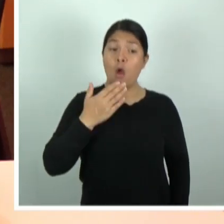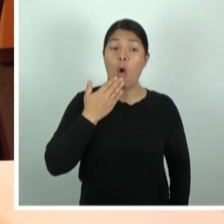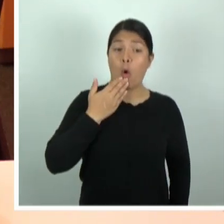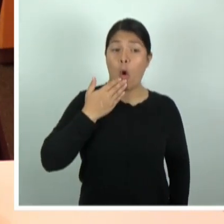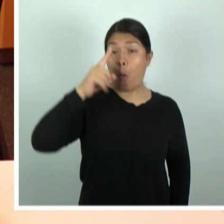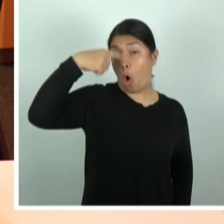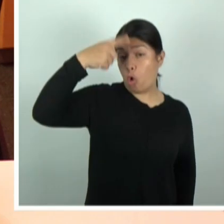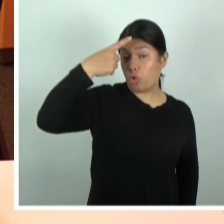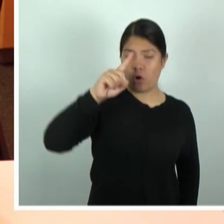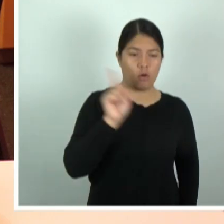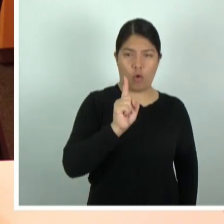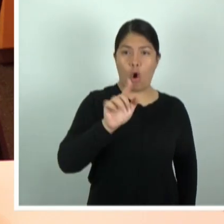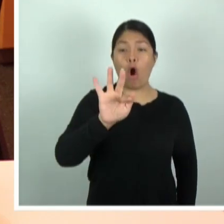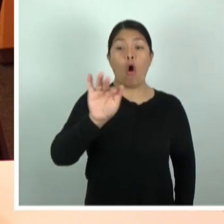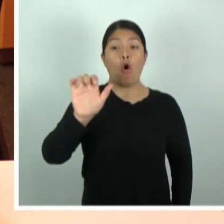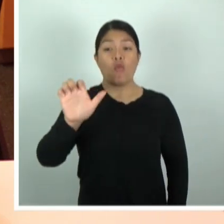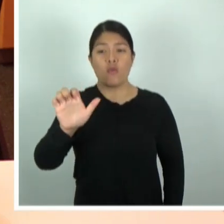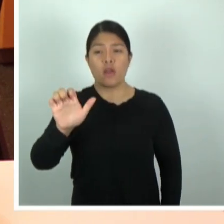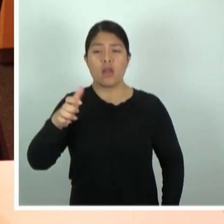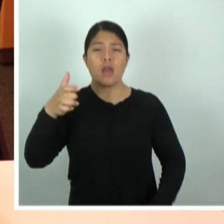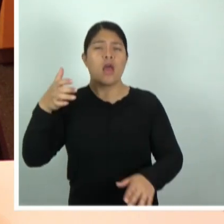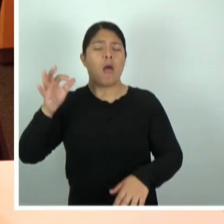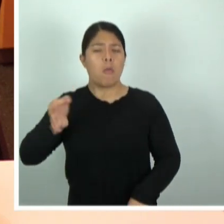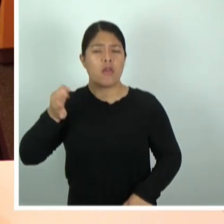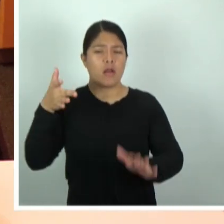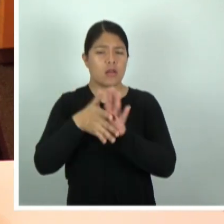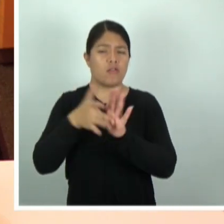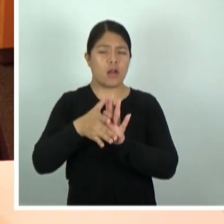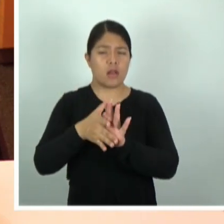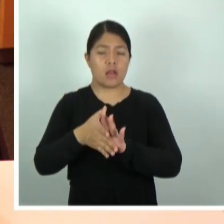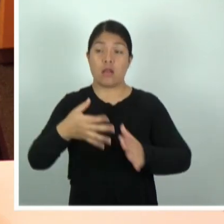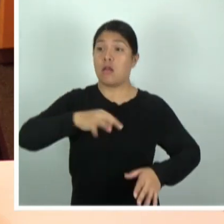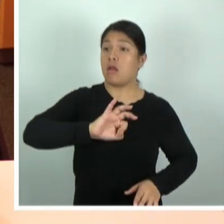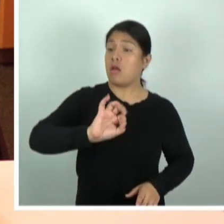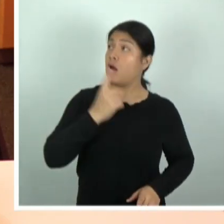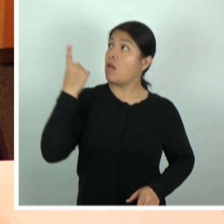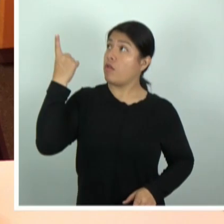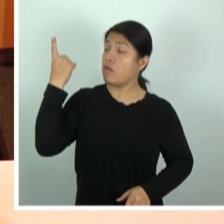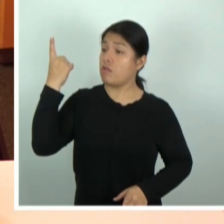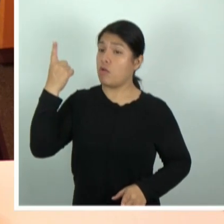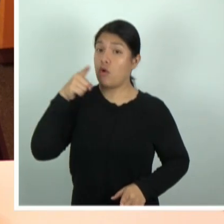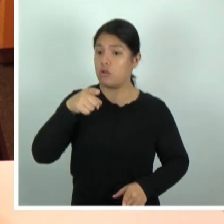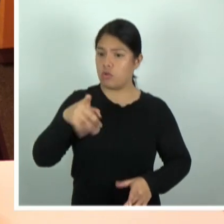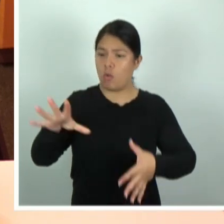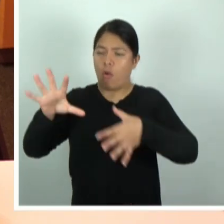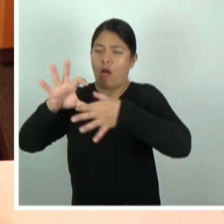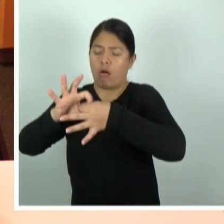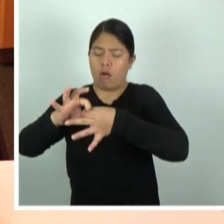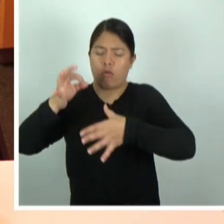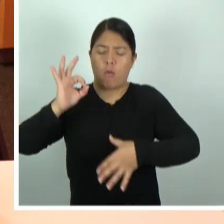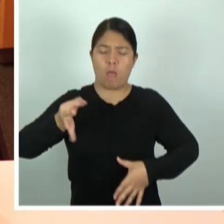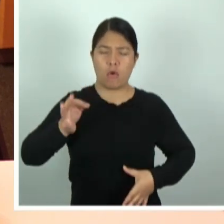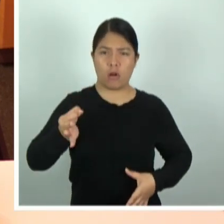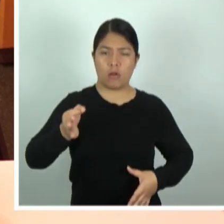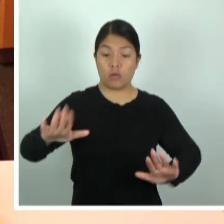una relación verdadera con el Señor. Por eso, vivir en la gracia